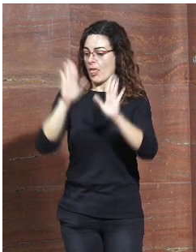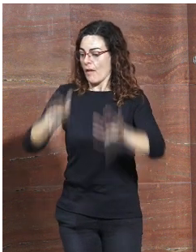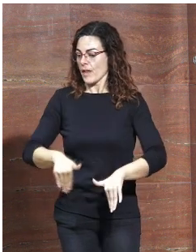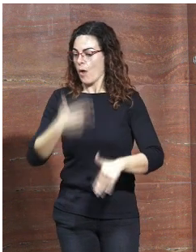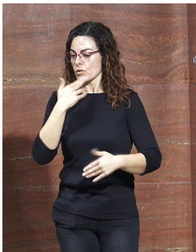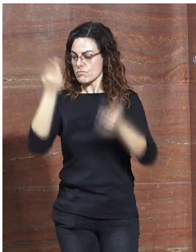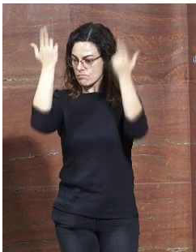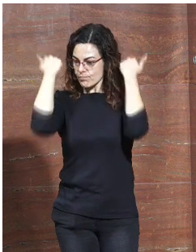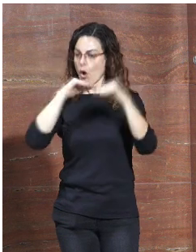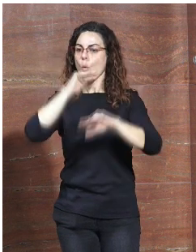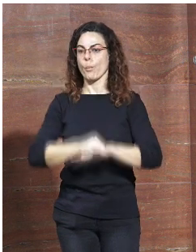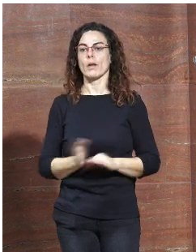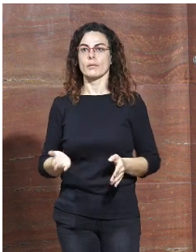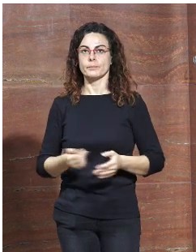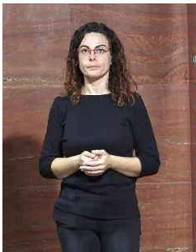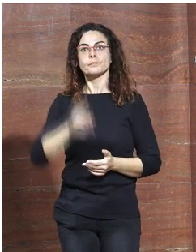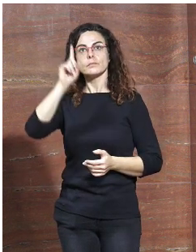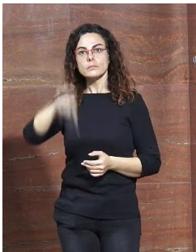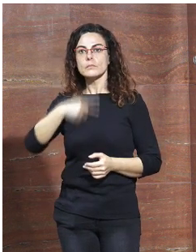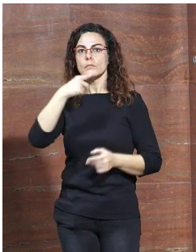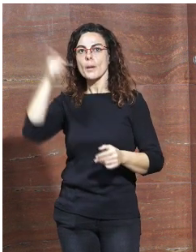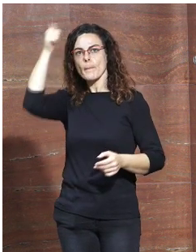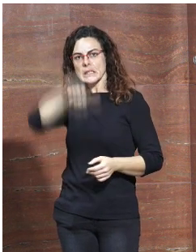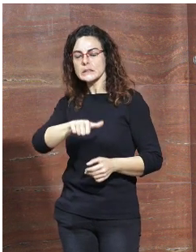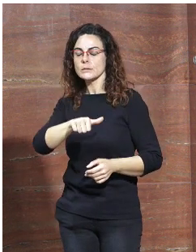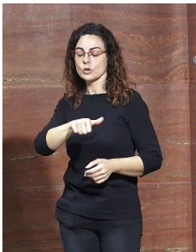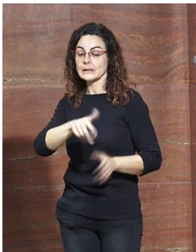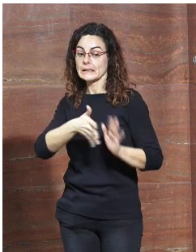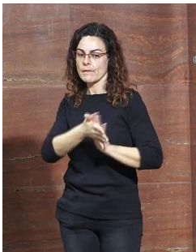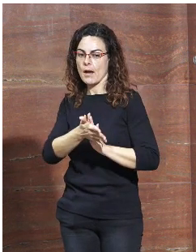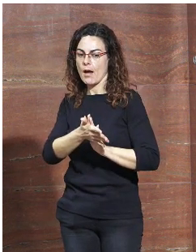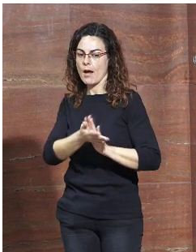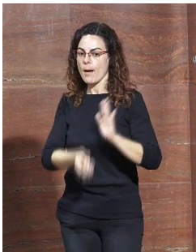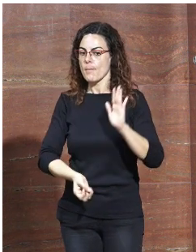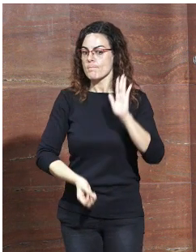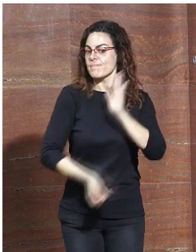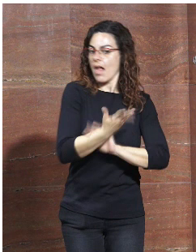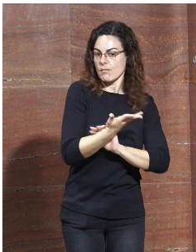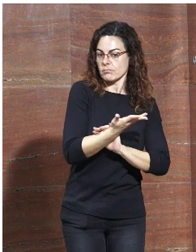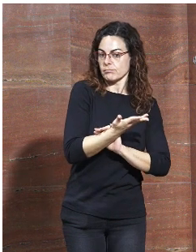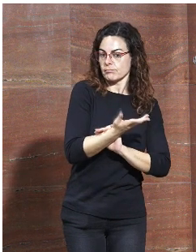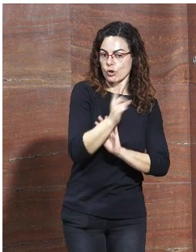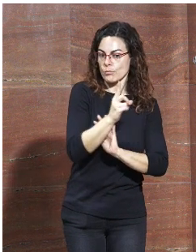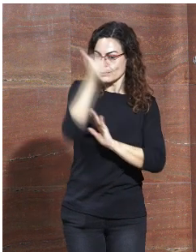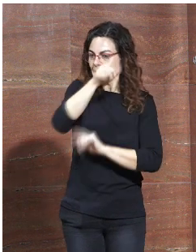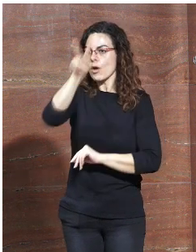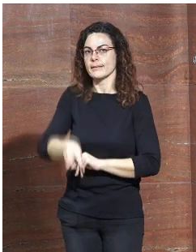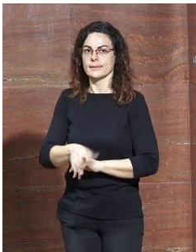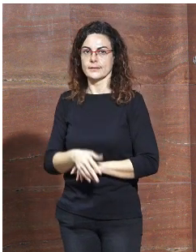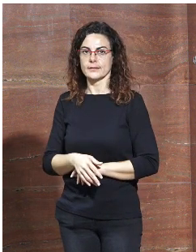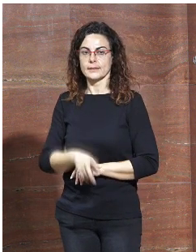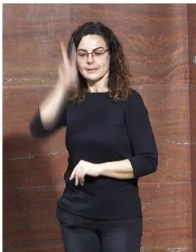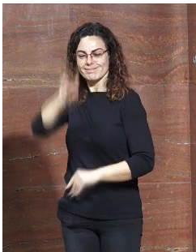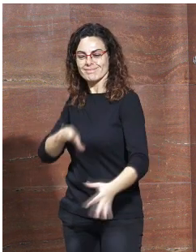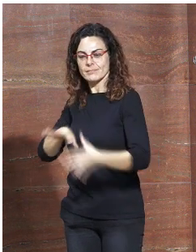fielmente. También hay que decir que el machismo no nace, el machismo es, para